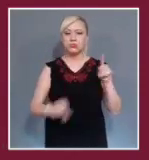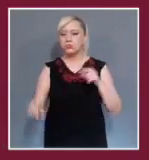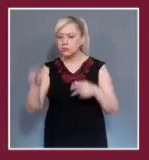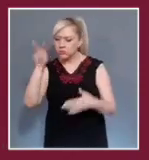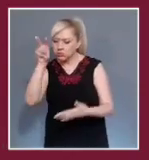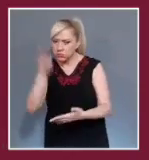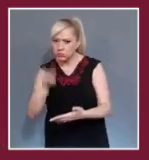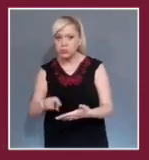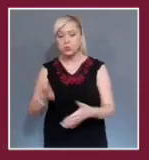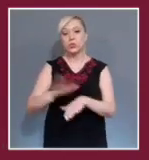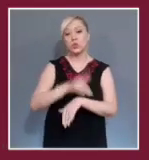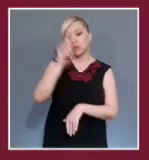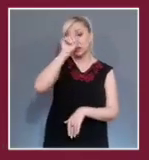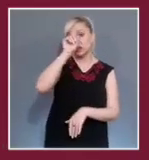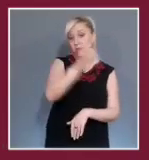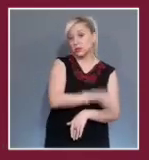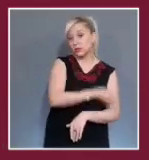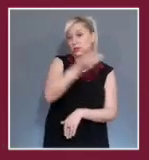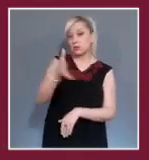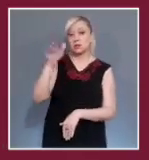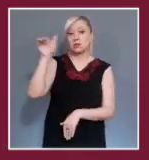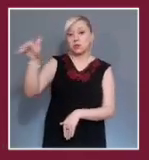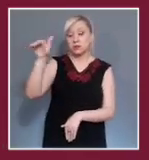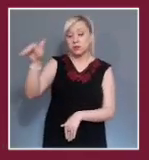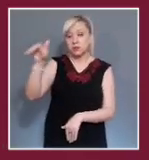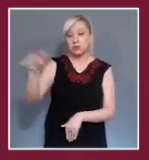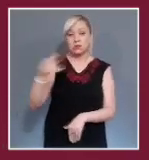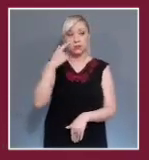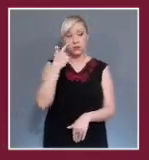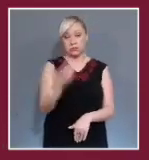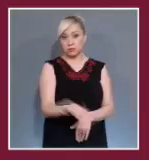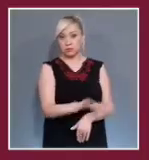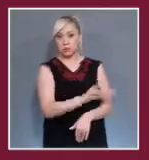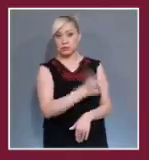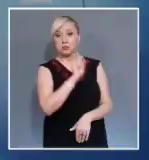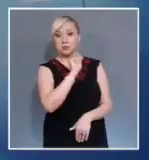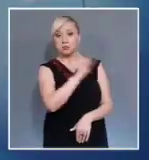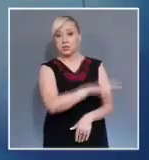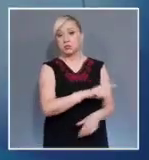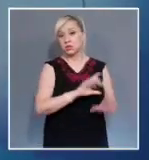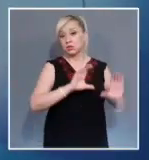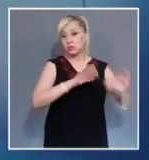o los argumentos que presentaron las diversas partes